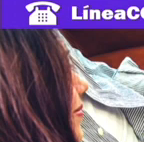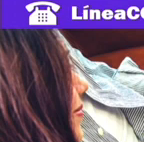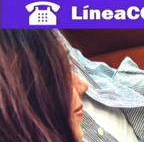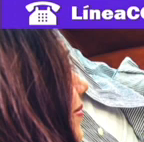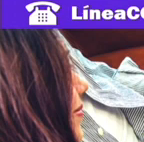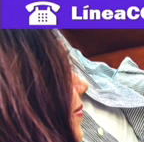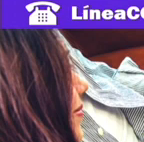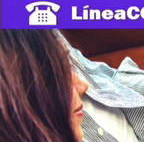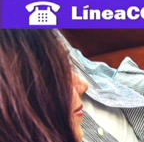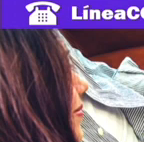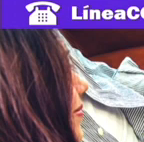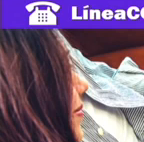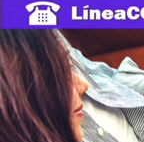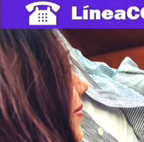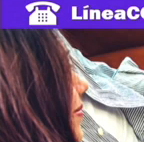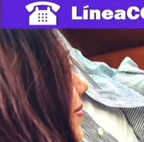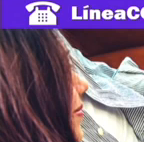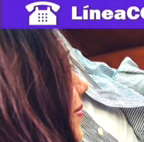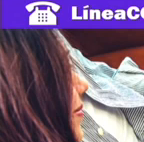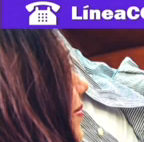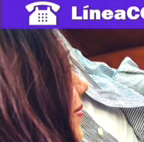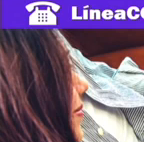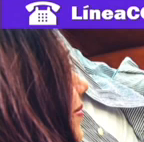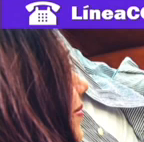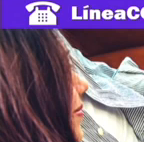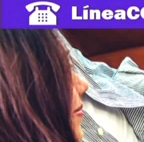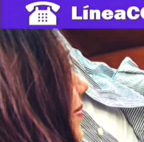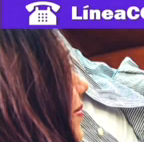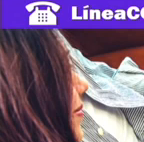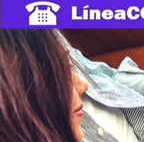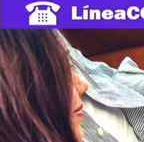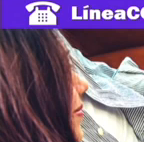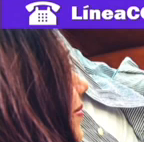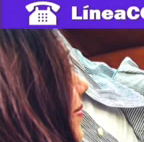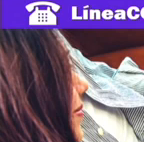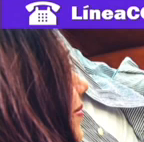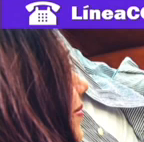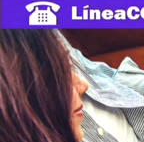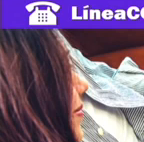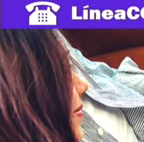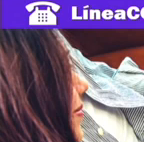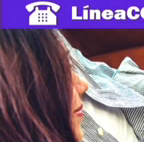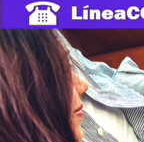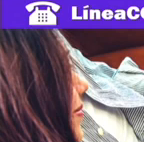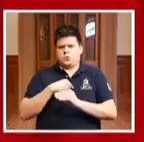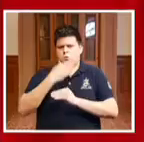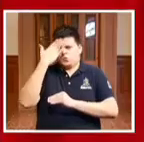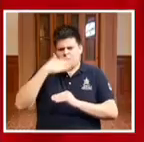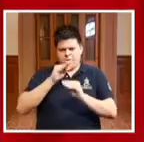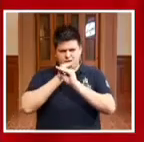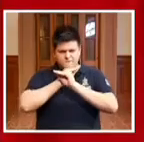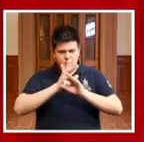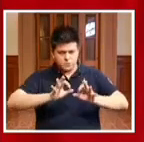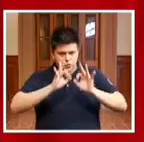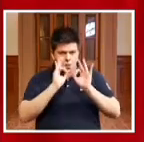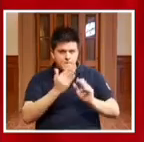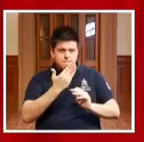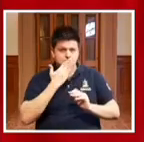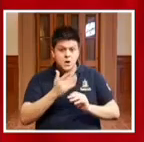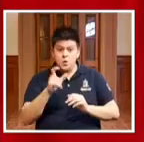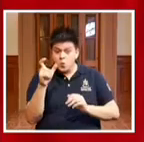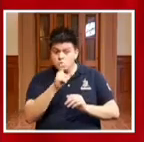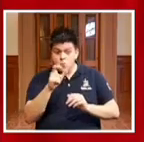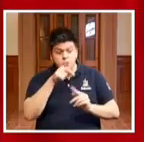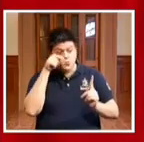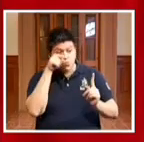saber, porque no es personal de salud. Es importante que los que sabemos le informemos en qué momento